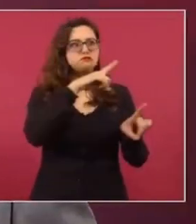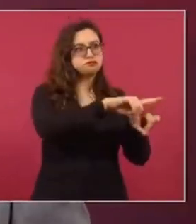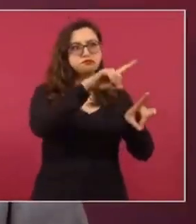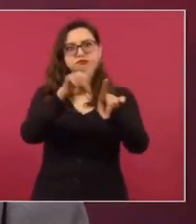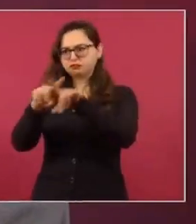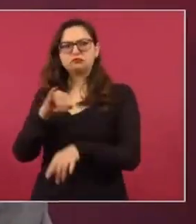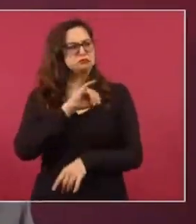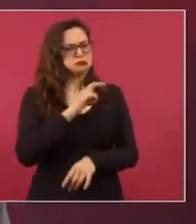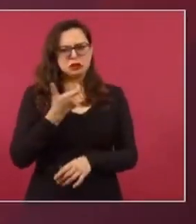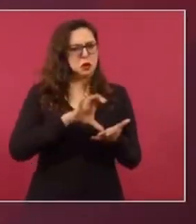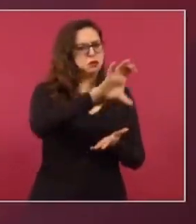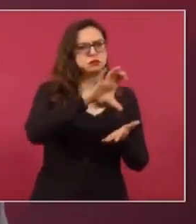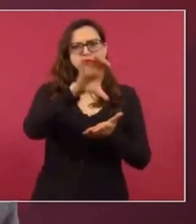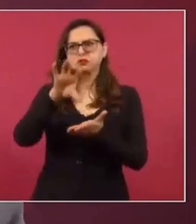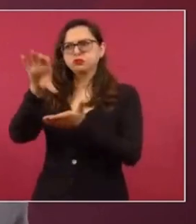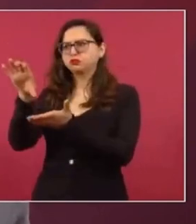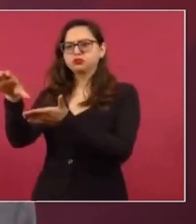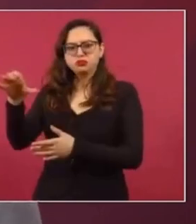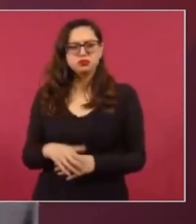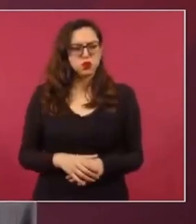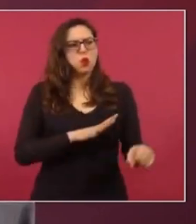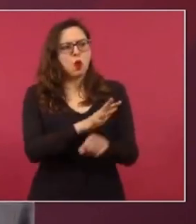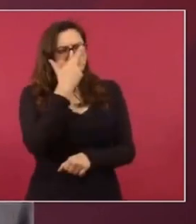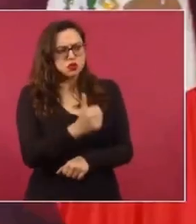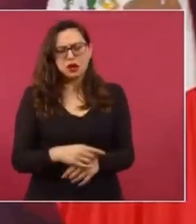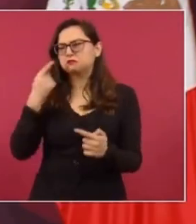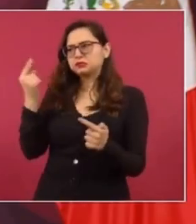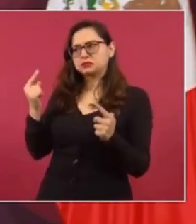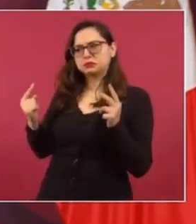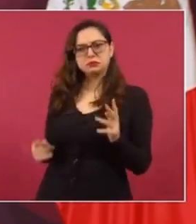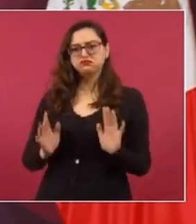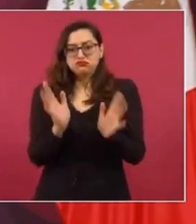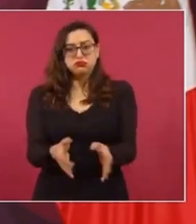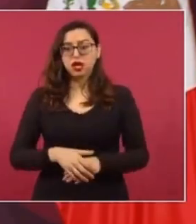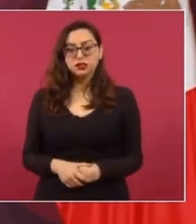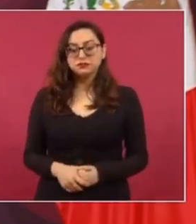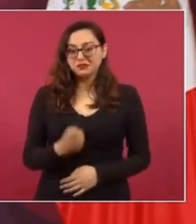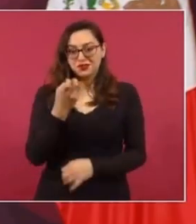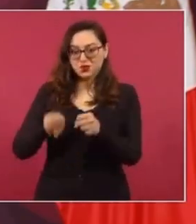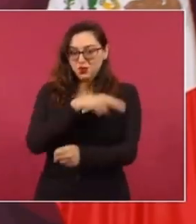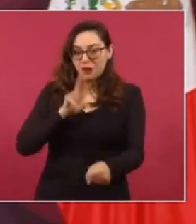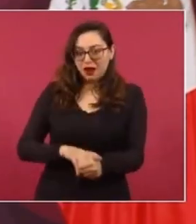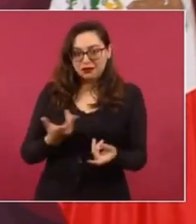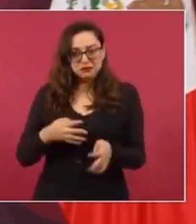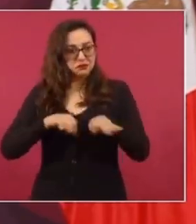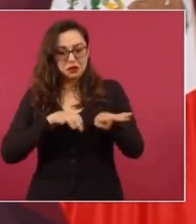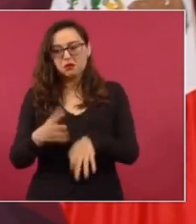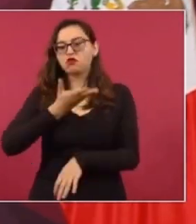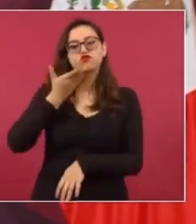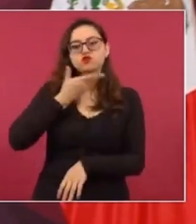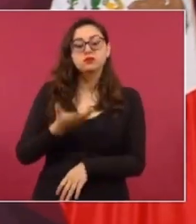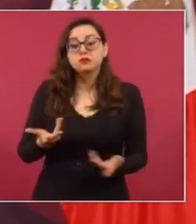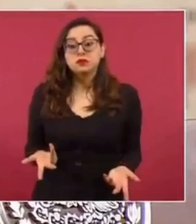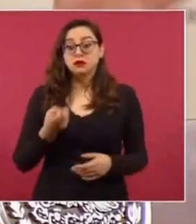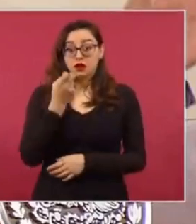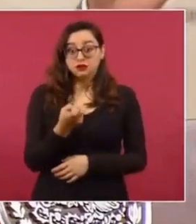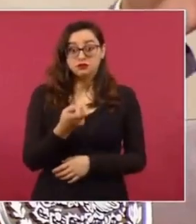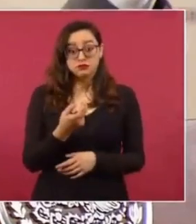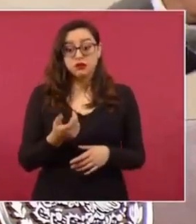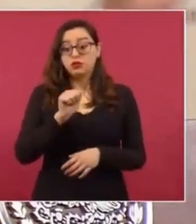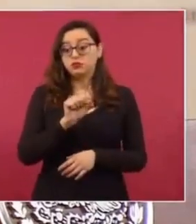esto es algo normal, cotidiano. Siempre la Auditoría Superior